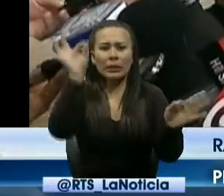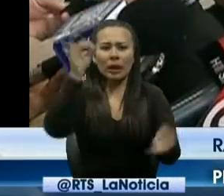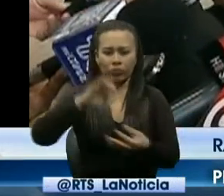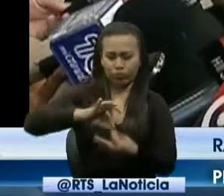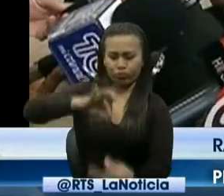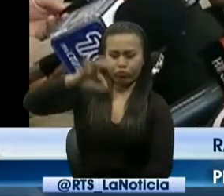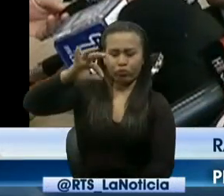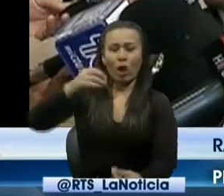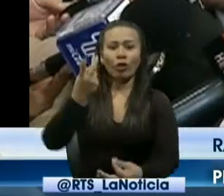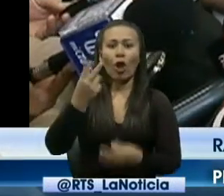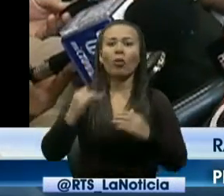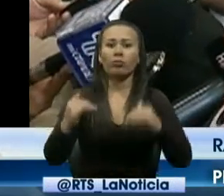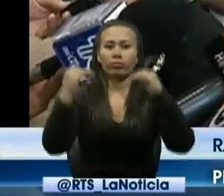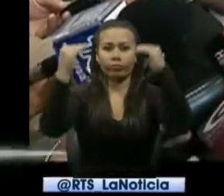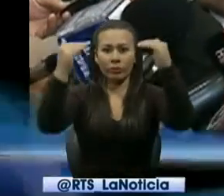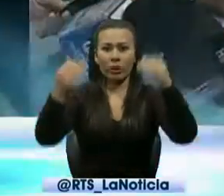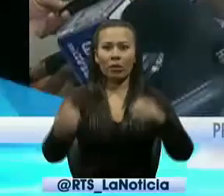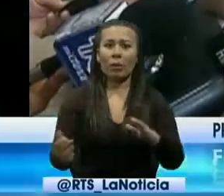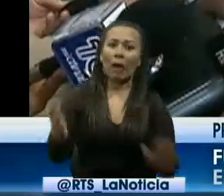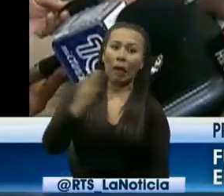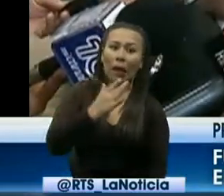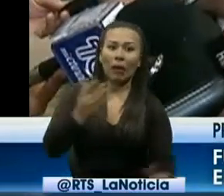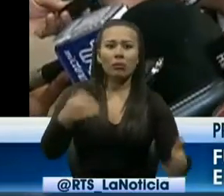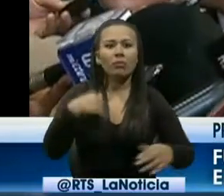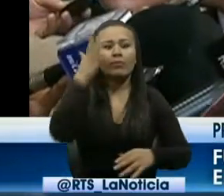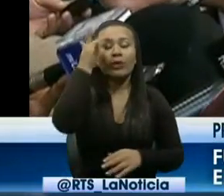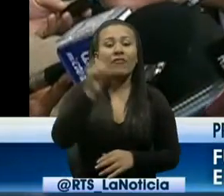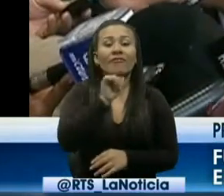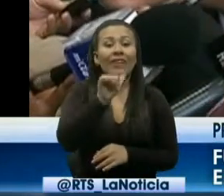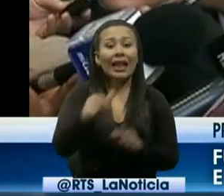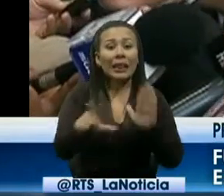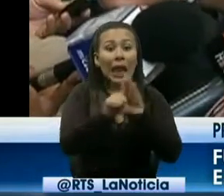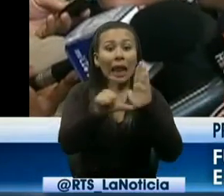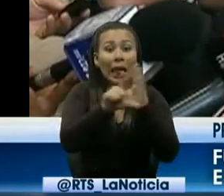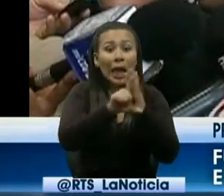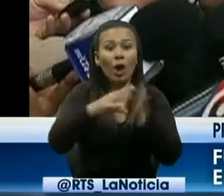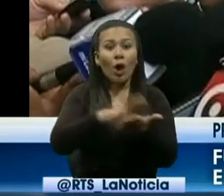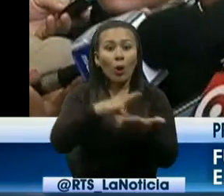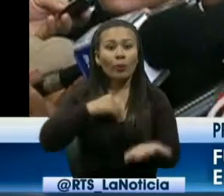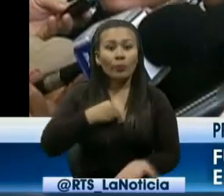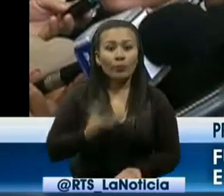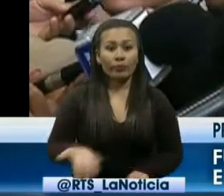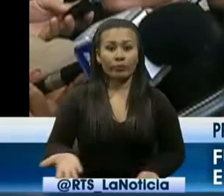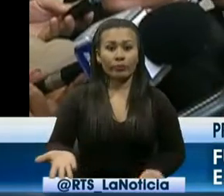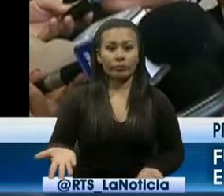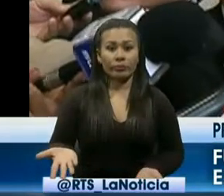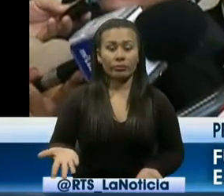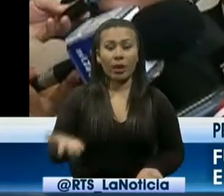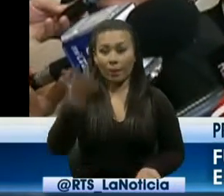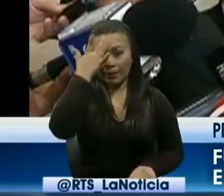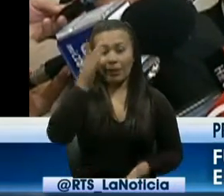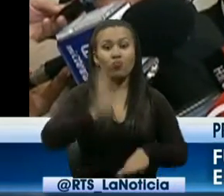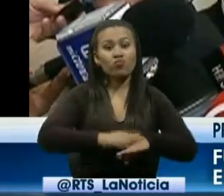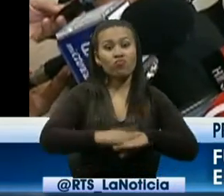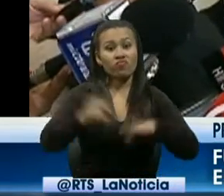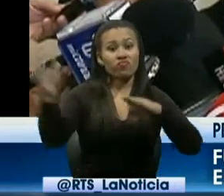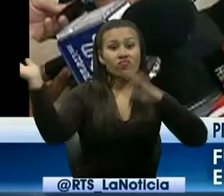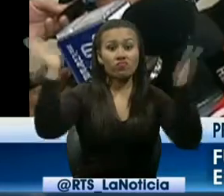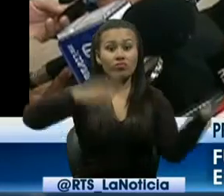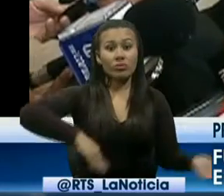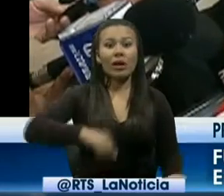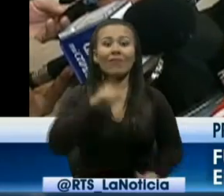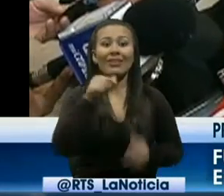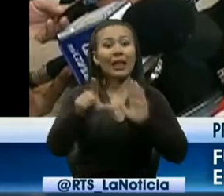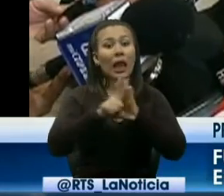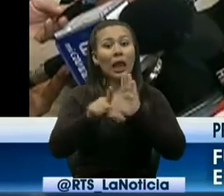una construcción de 2 pisos, le iba bien aumentando otro piso, le iba mejor aumentando otro piso, y ahí tenemos las consecuencias. Tenemos un centro comercial que cayó como castillo de